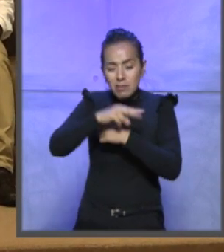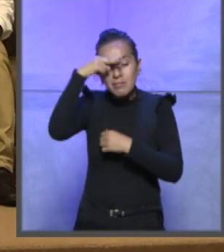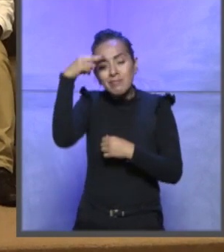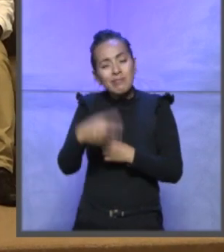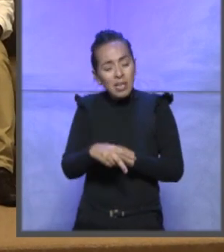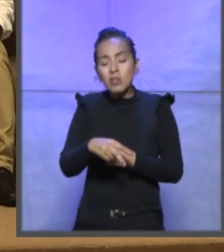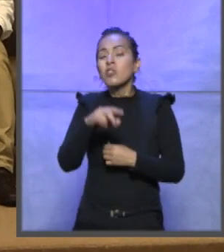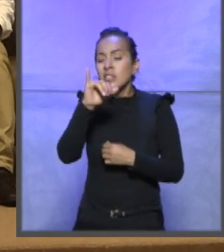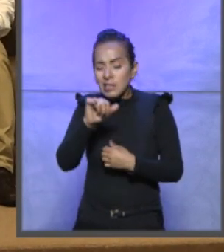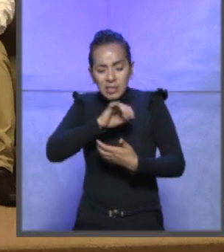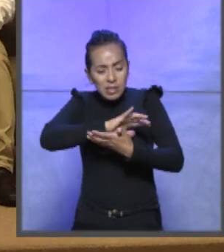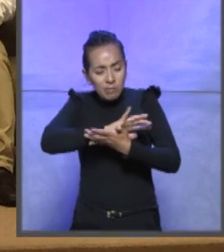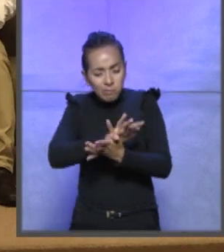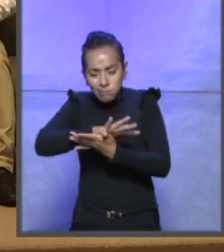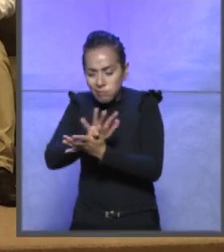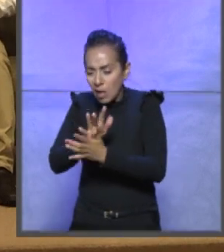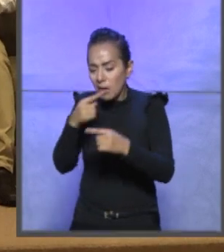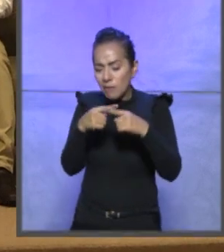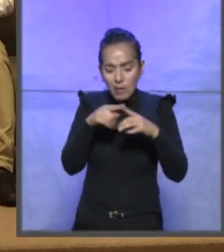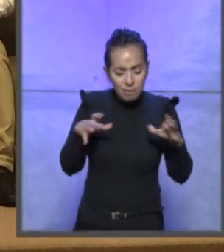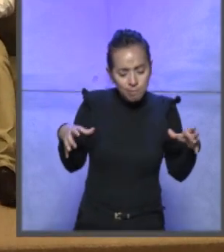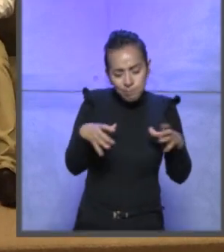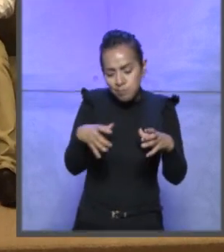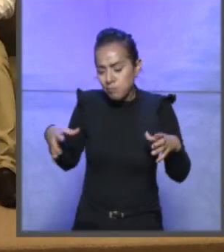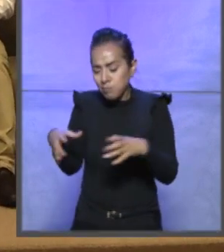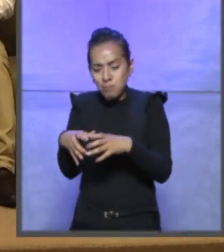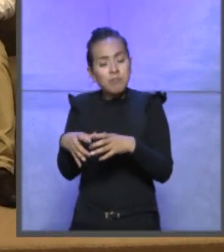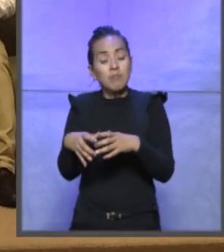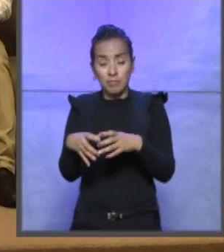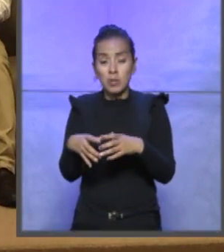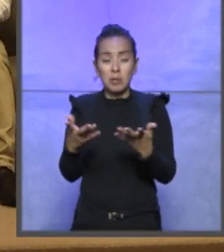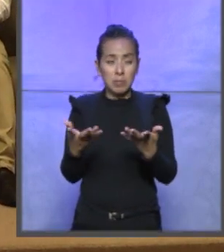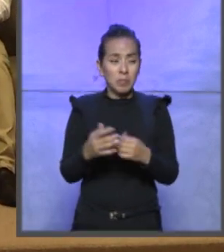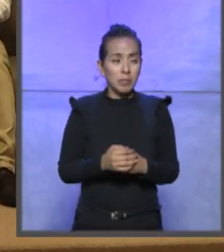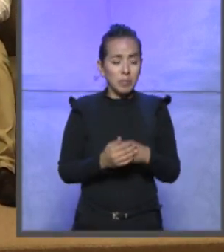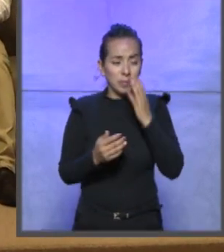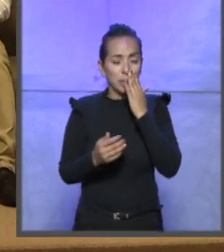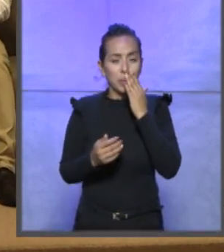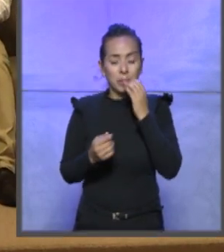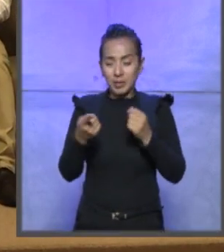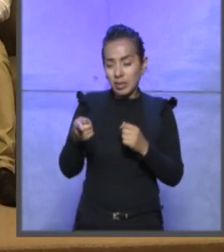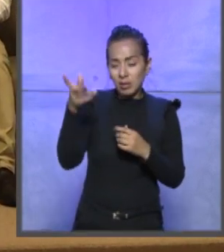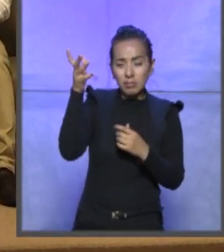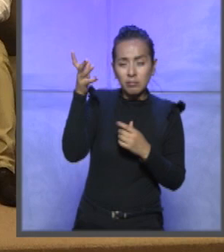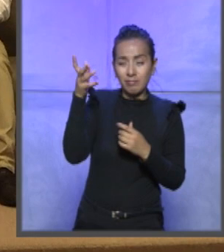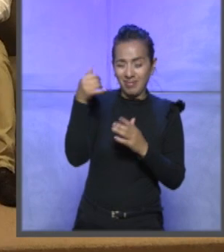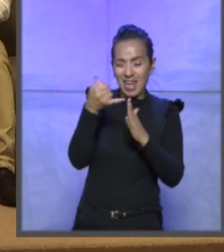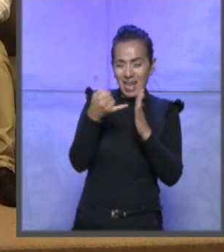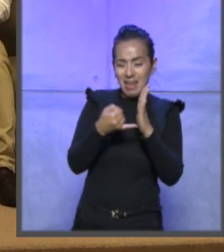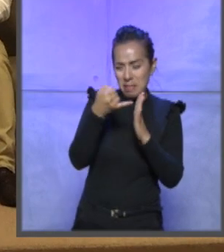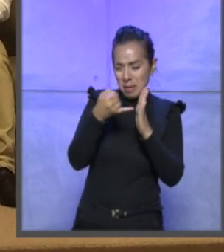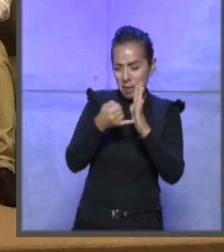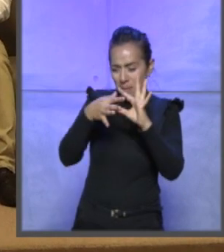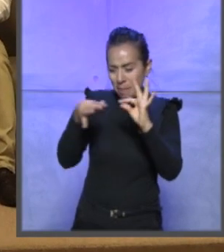país discrimina en diversos ámbitos, en todas las cuestiones hay discriminación, como bien se escucharon los datos del